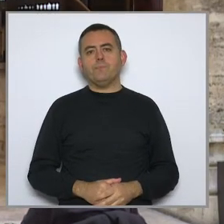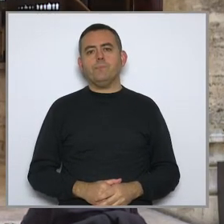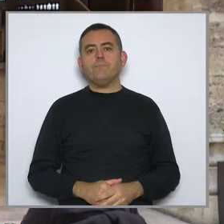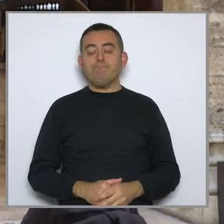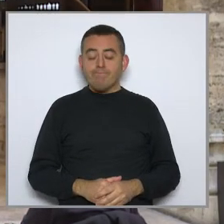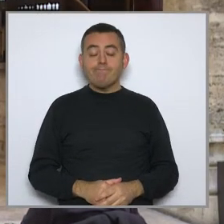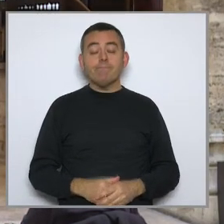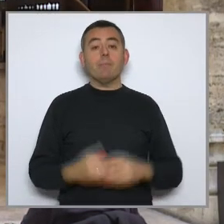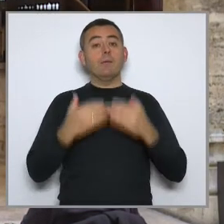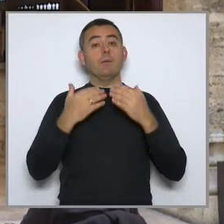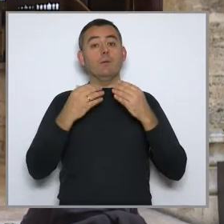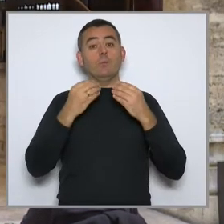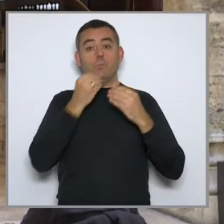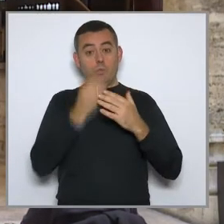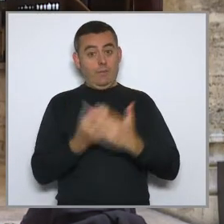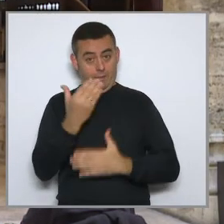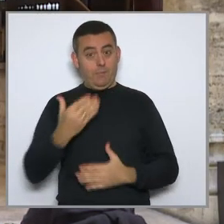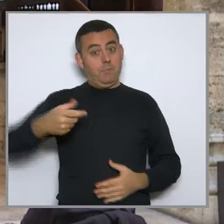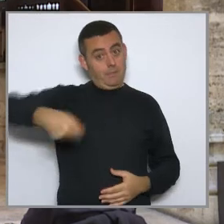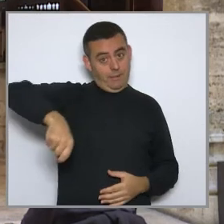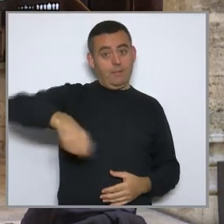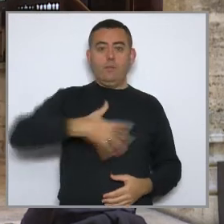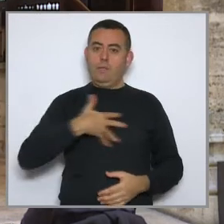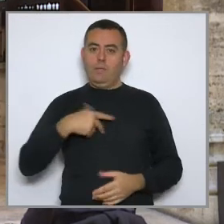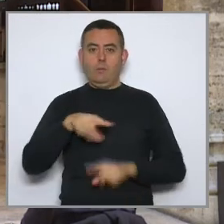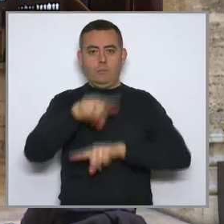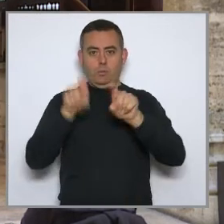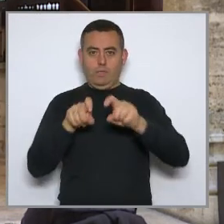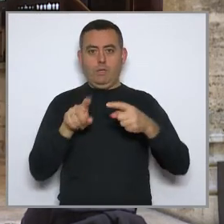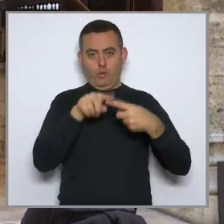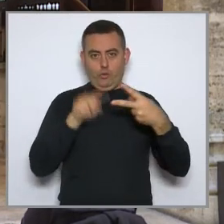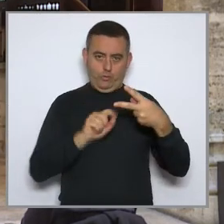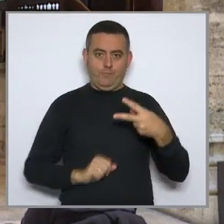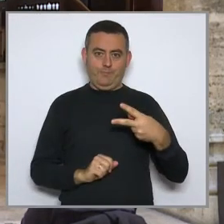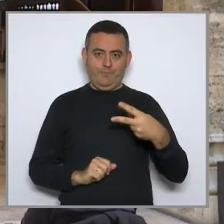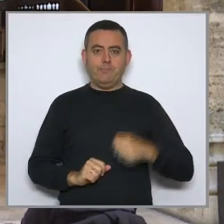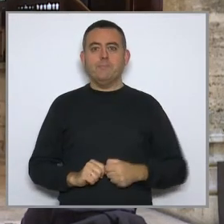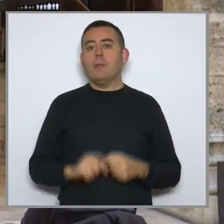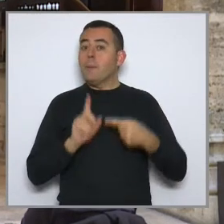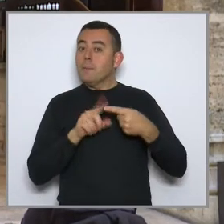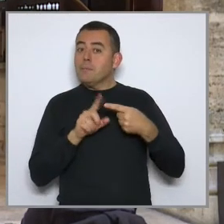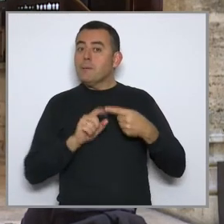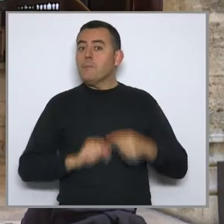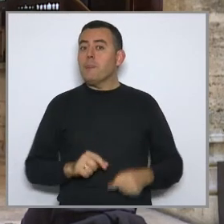Sí, buen día, presidente. Yo tenía dos cuestiones. La primera es, porque se han cifrado